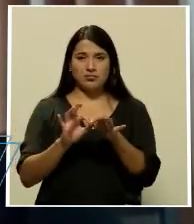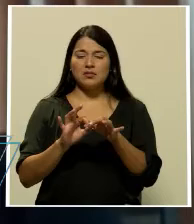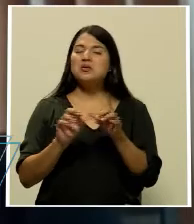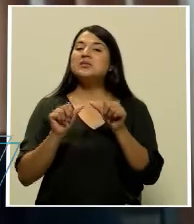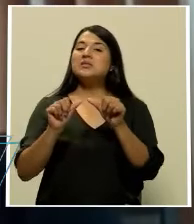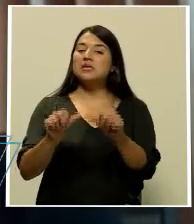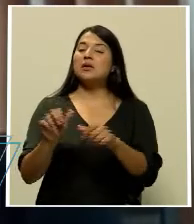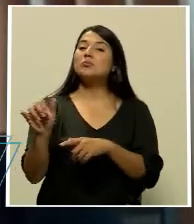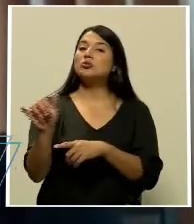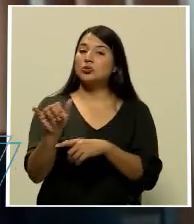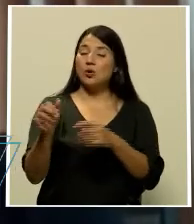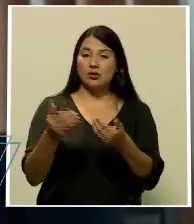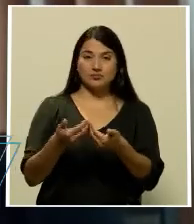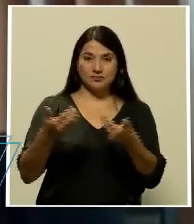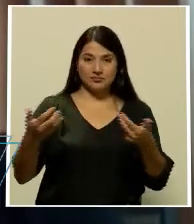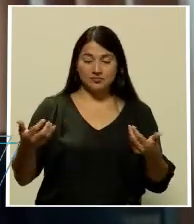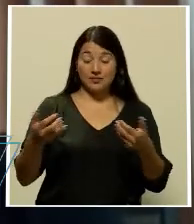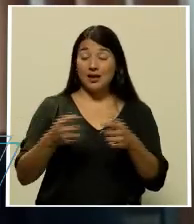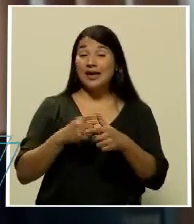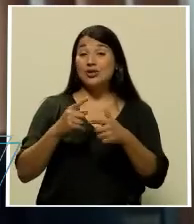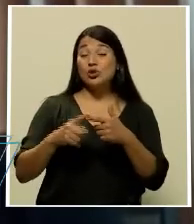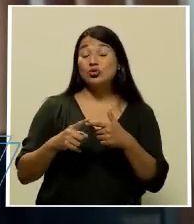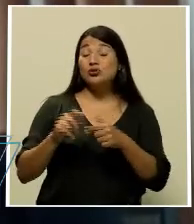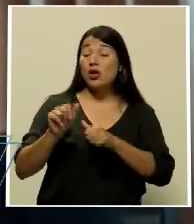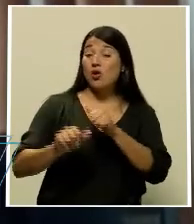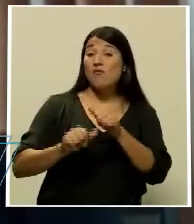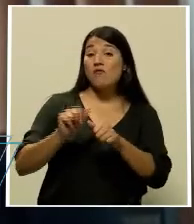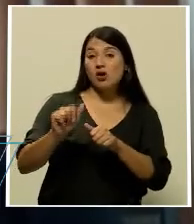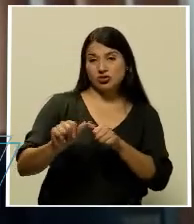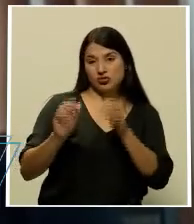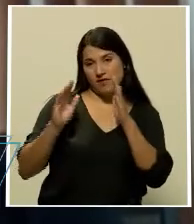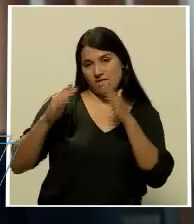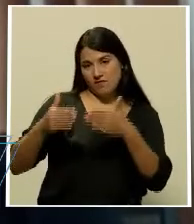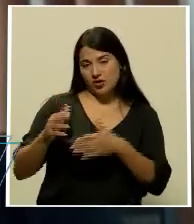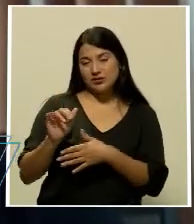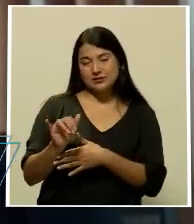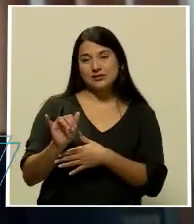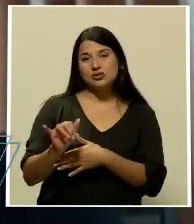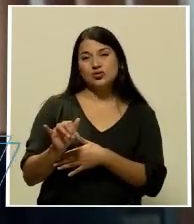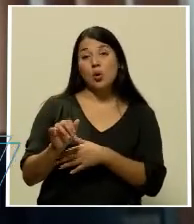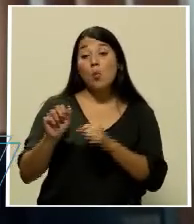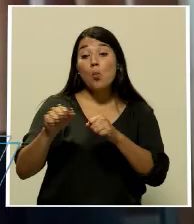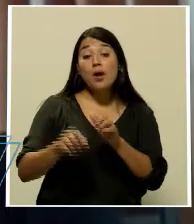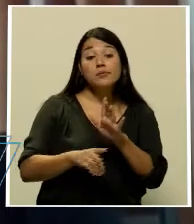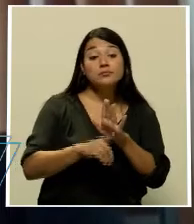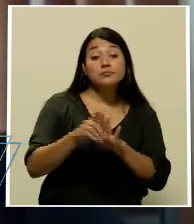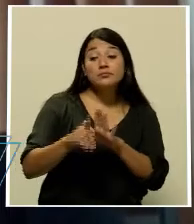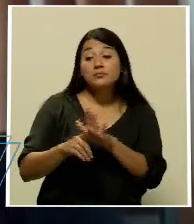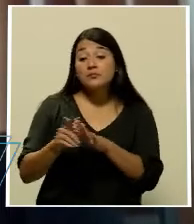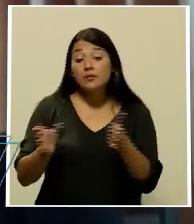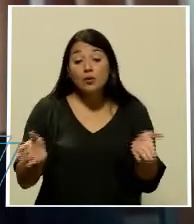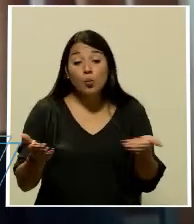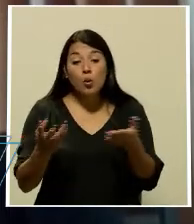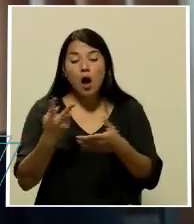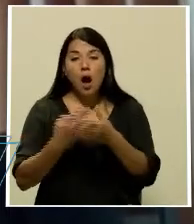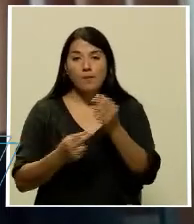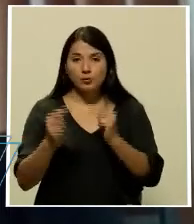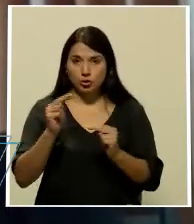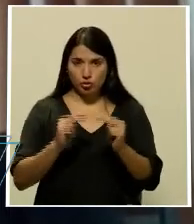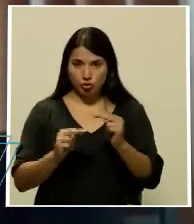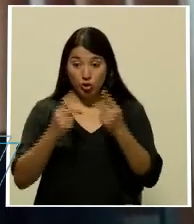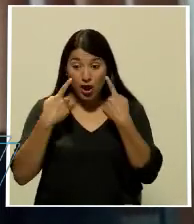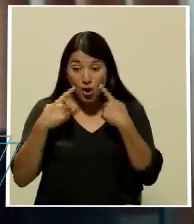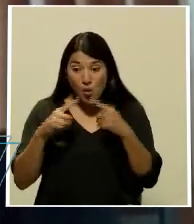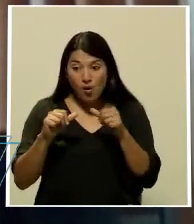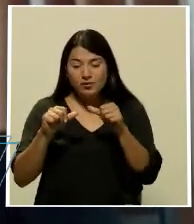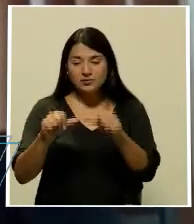seguirán manejando. Así es que los esfuerzos están enfocados a potenciar ambos negocios, a hacerlos sostenibles